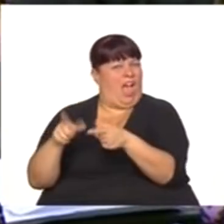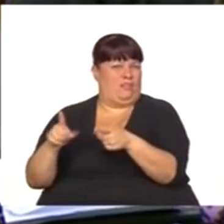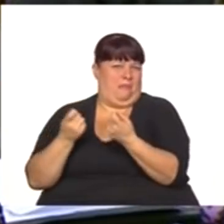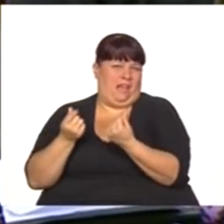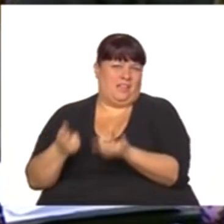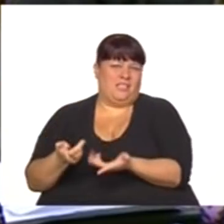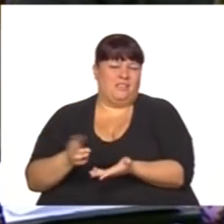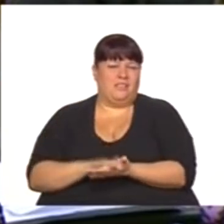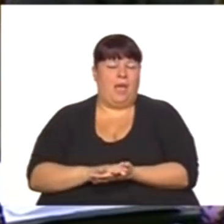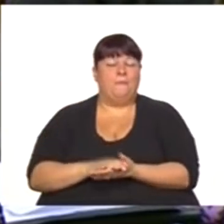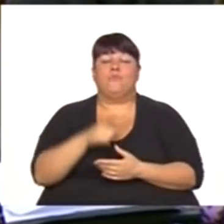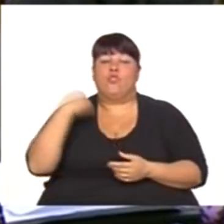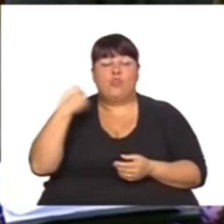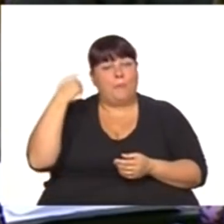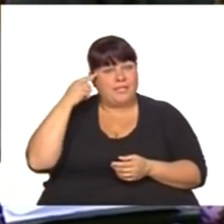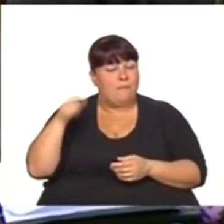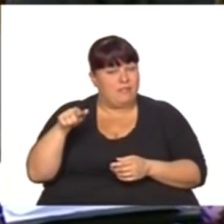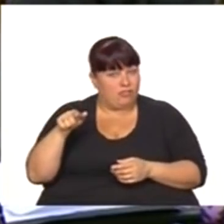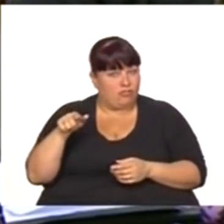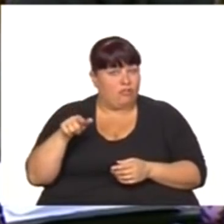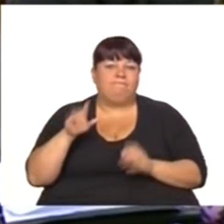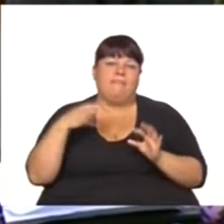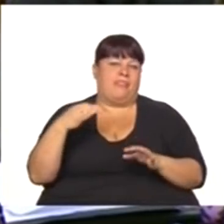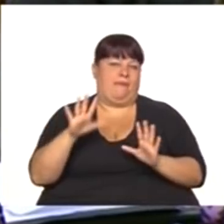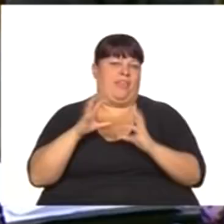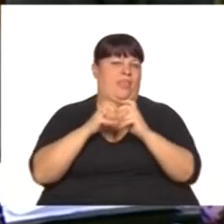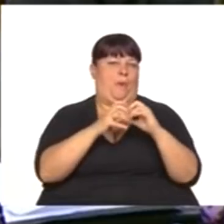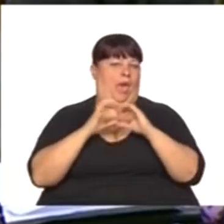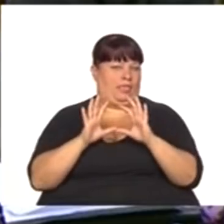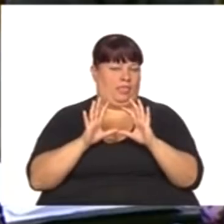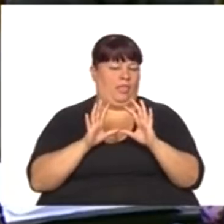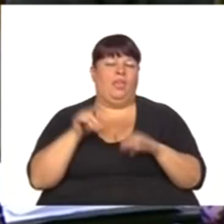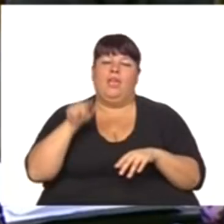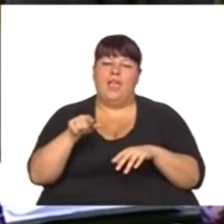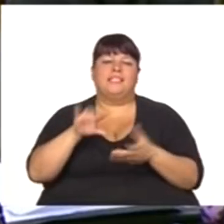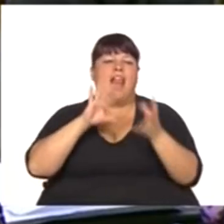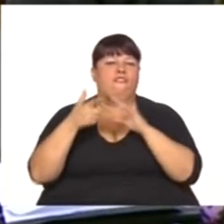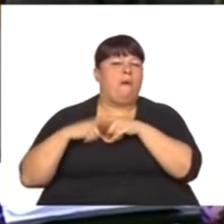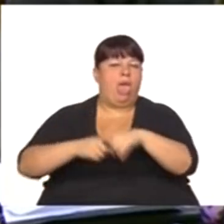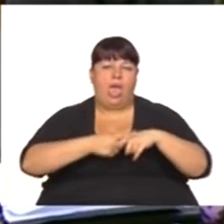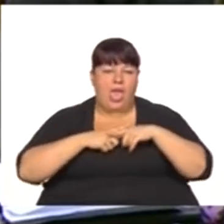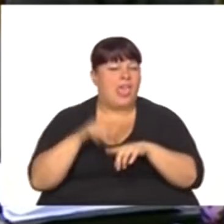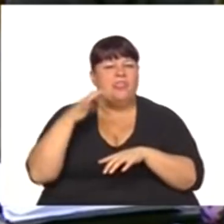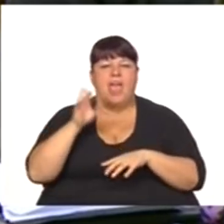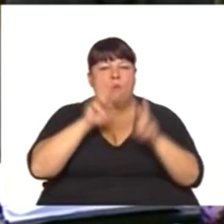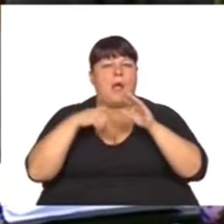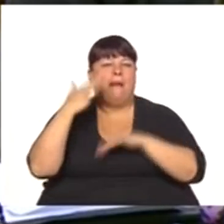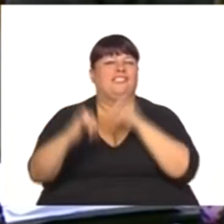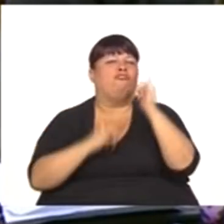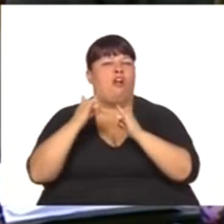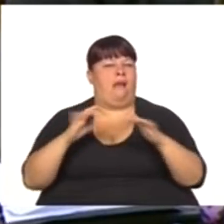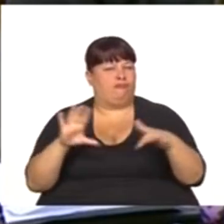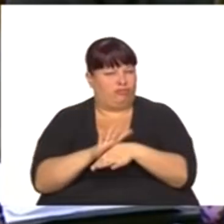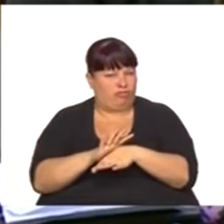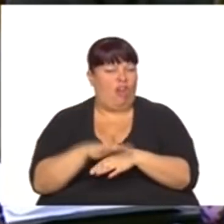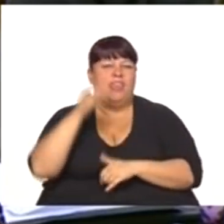corresponde. Nosotros creemos que eso es lo que tenemos que discutir, que esta es la forma de discutir, que tenemos que conseguir más datos,